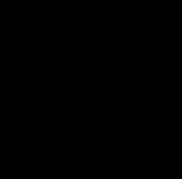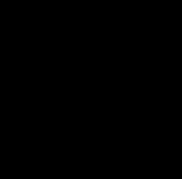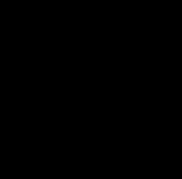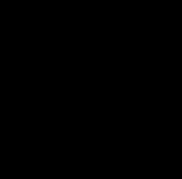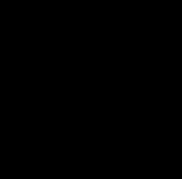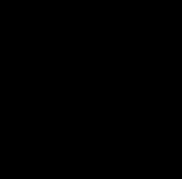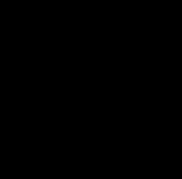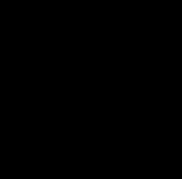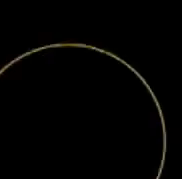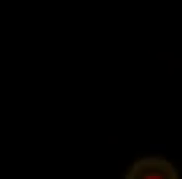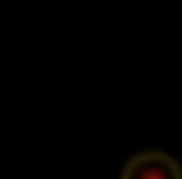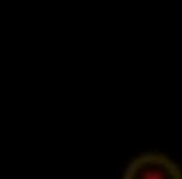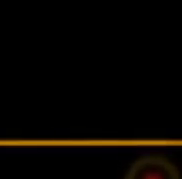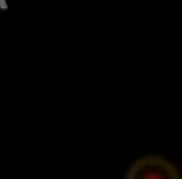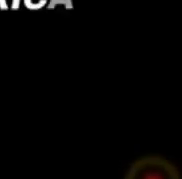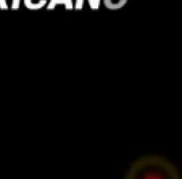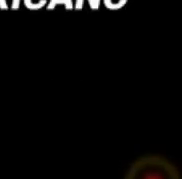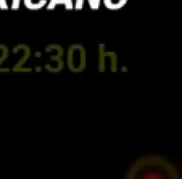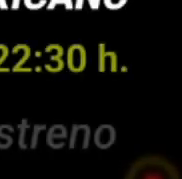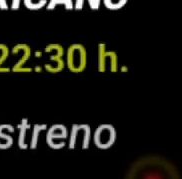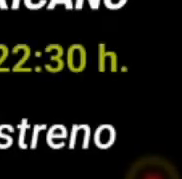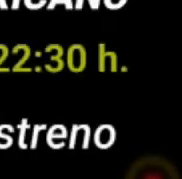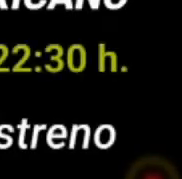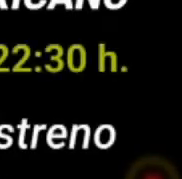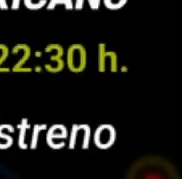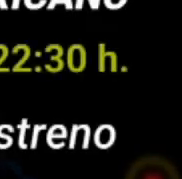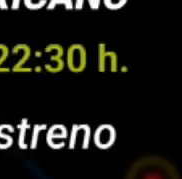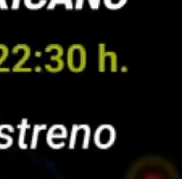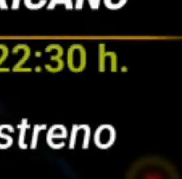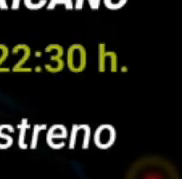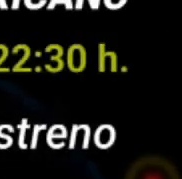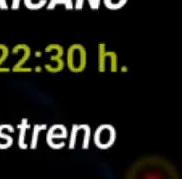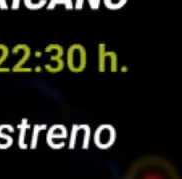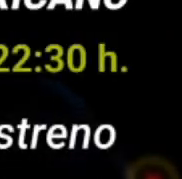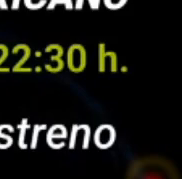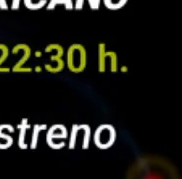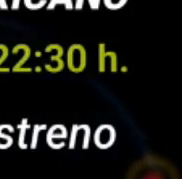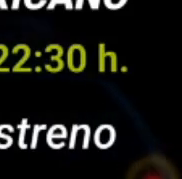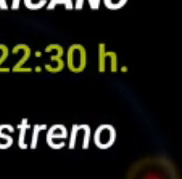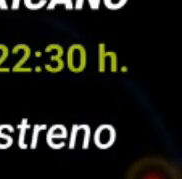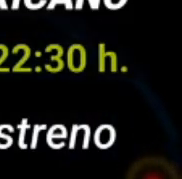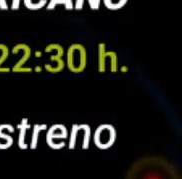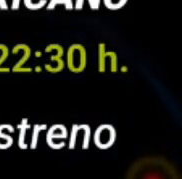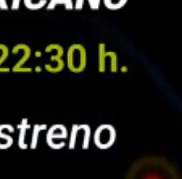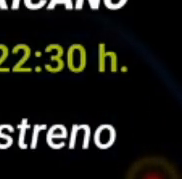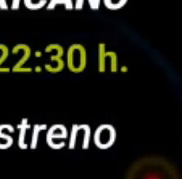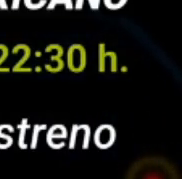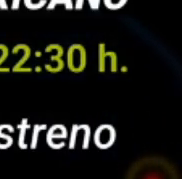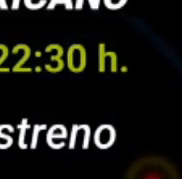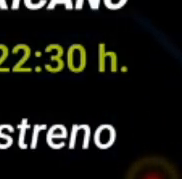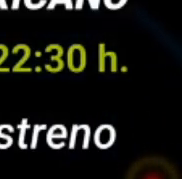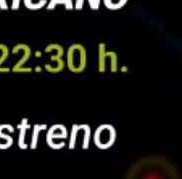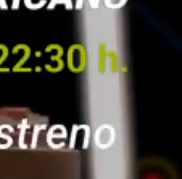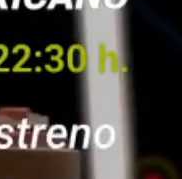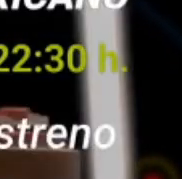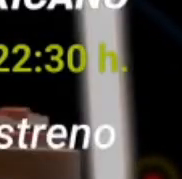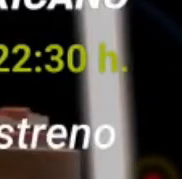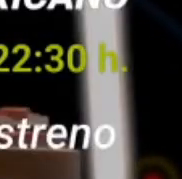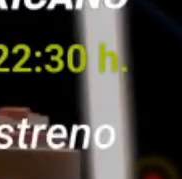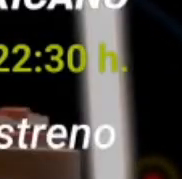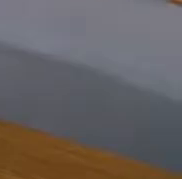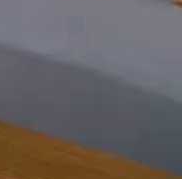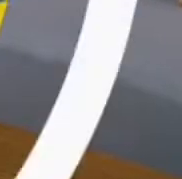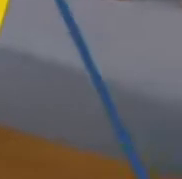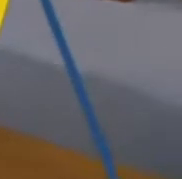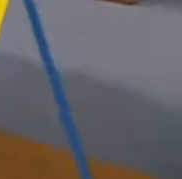enclaustramiento y cualquier similitud con la realidad es mera coincidencia. Y los invitamos a la nueva emisión de Encuadre Iberoamericano. Por